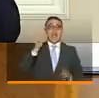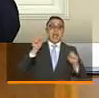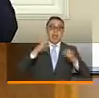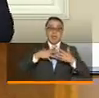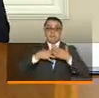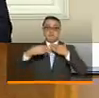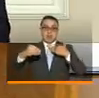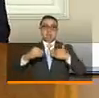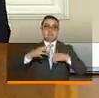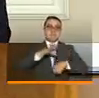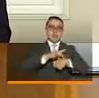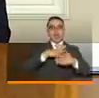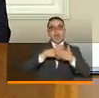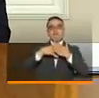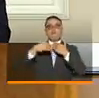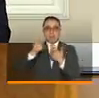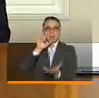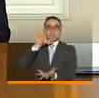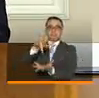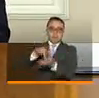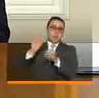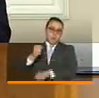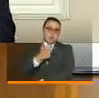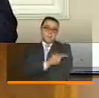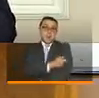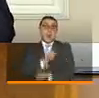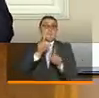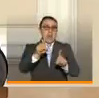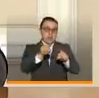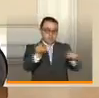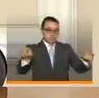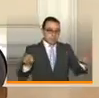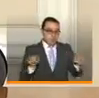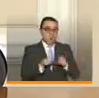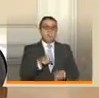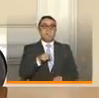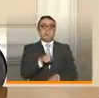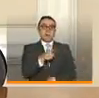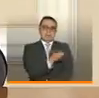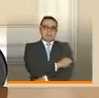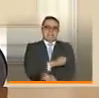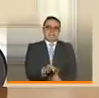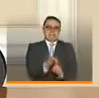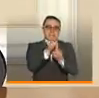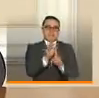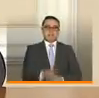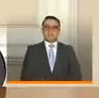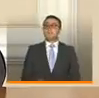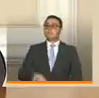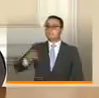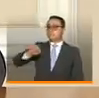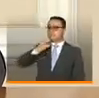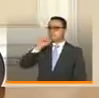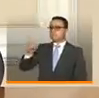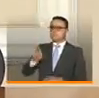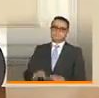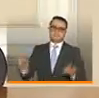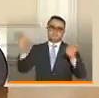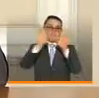tenemos lugares específicos en algunos espacios territoriales. Sí, señor presidente, eso es muy importante, esa pregunta es muy relevante. Vamos a